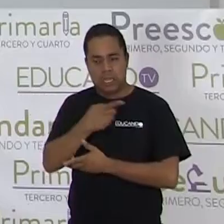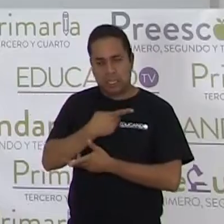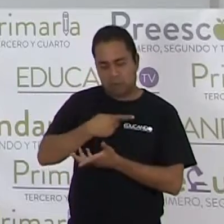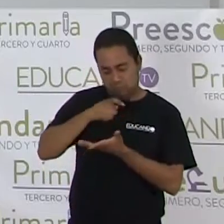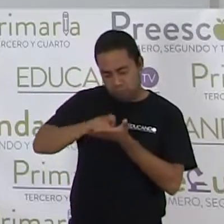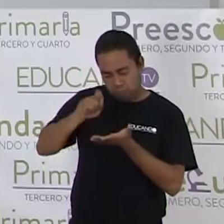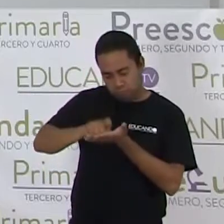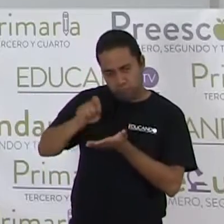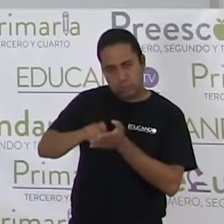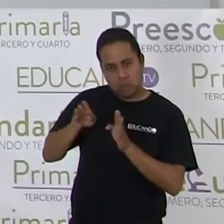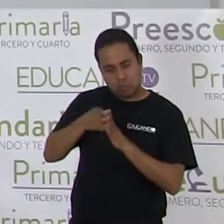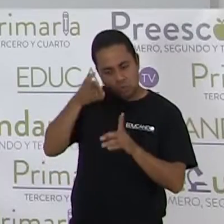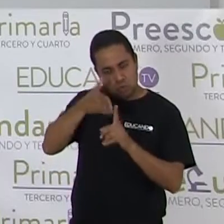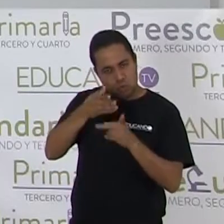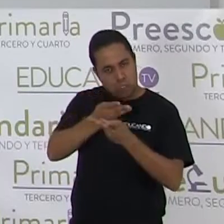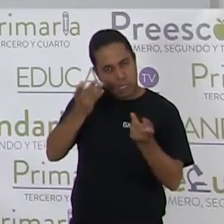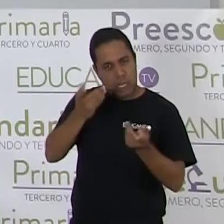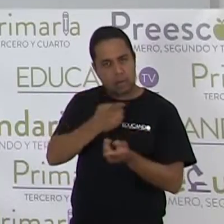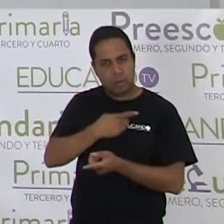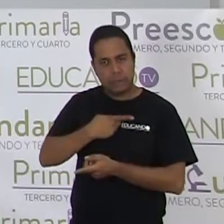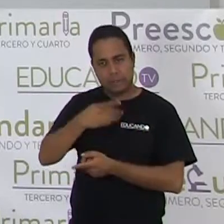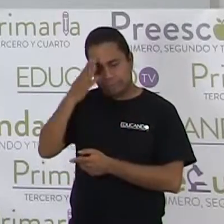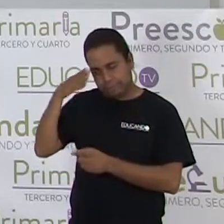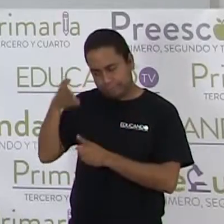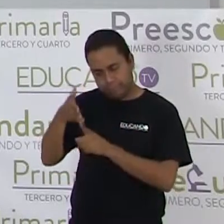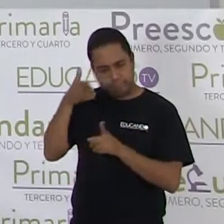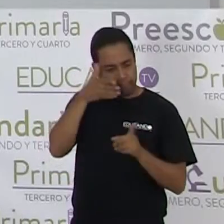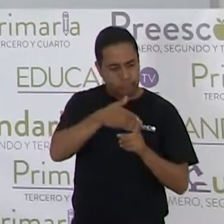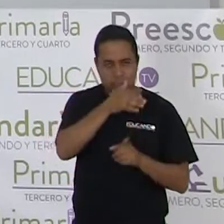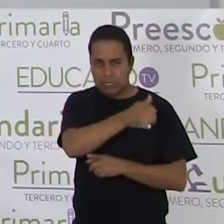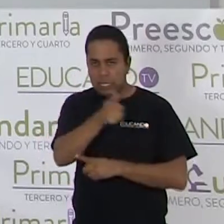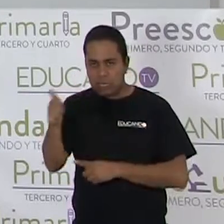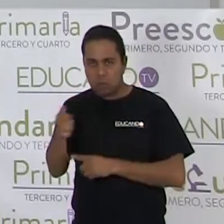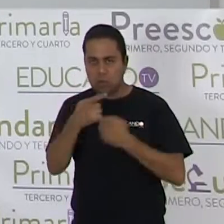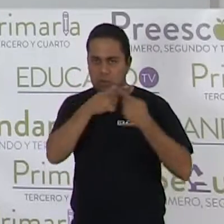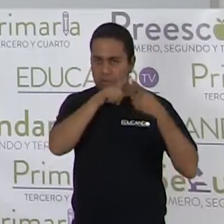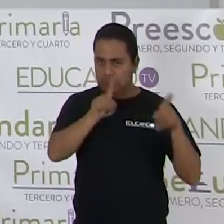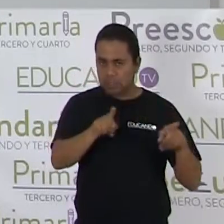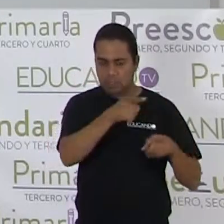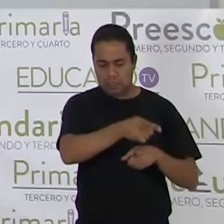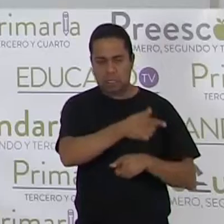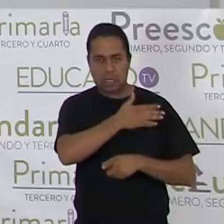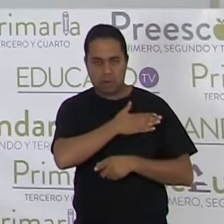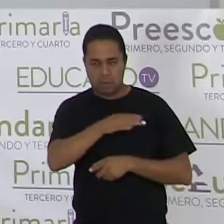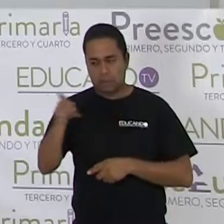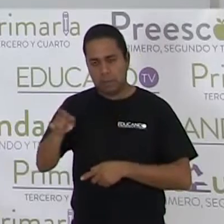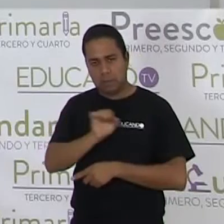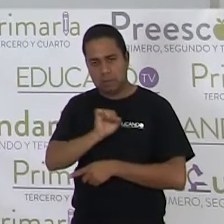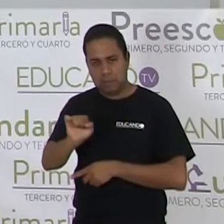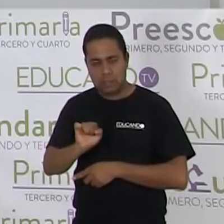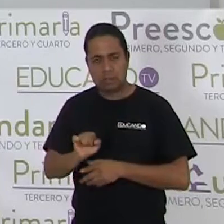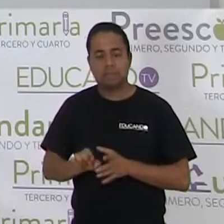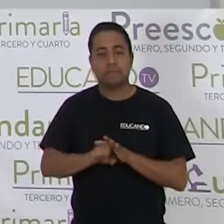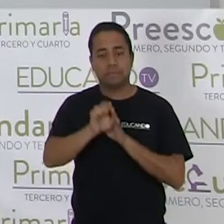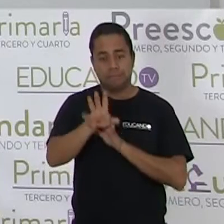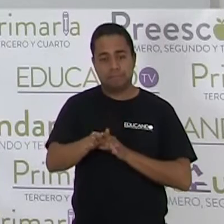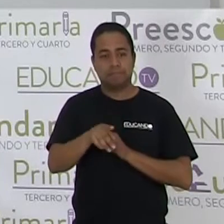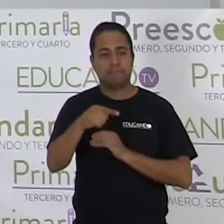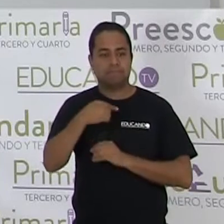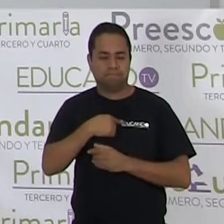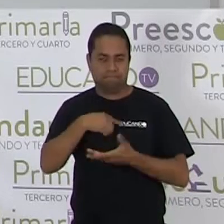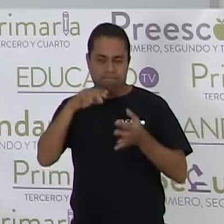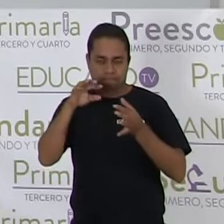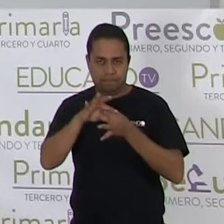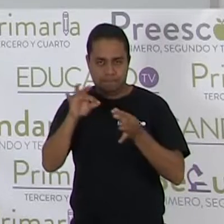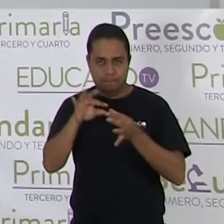cuando estemos hablando de lo que son los personajes, tanto protagonistas